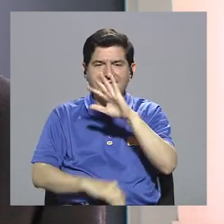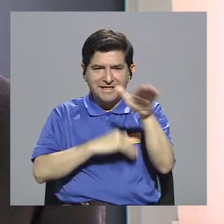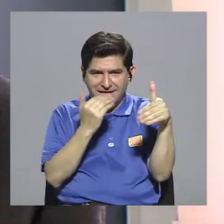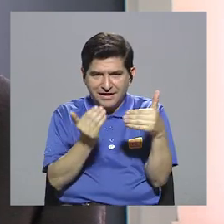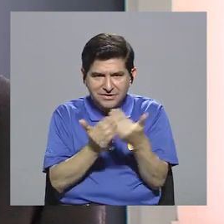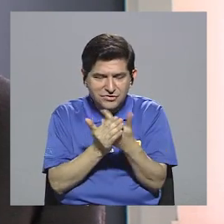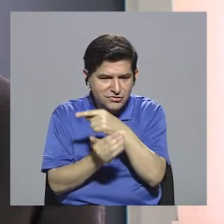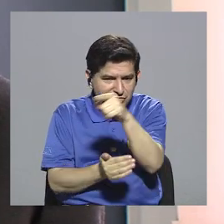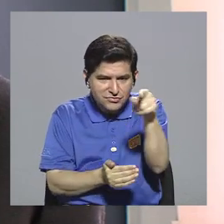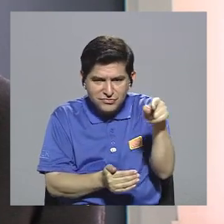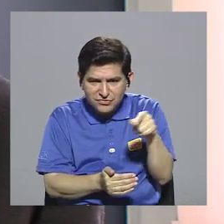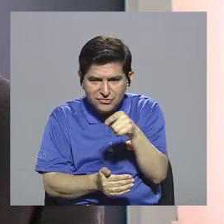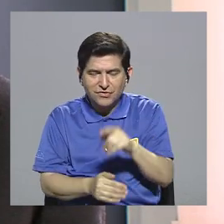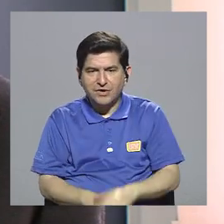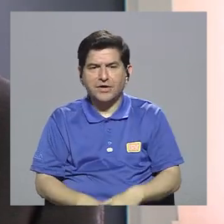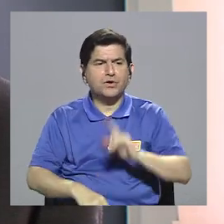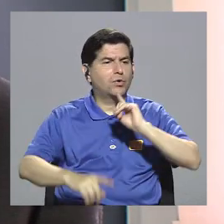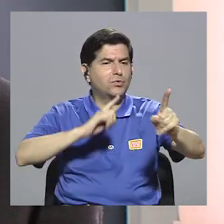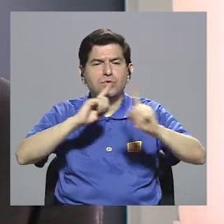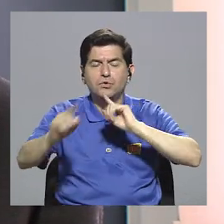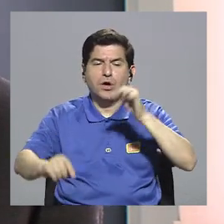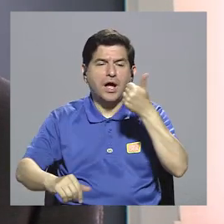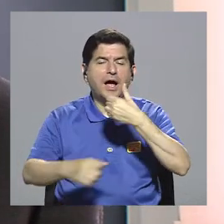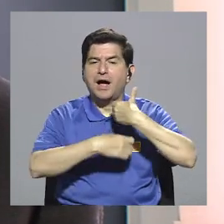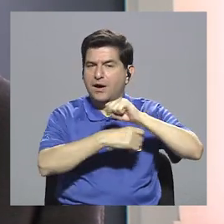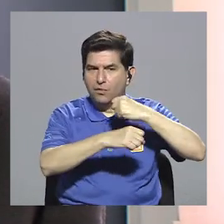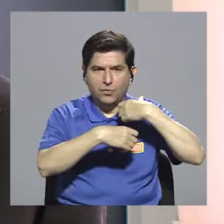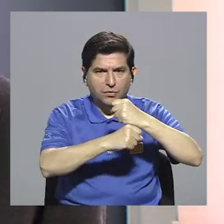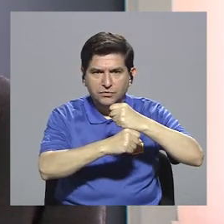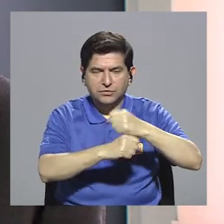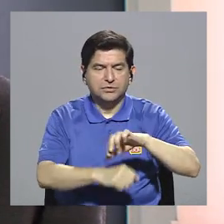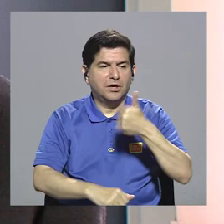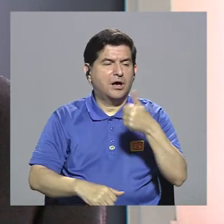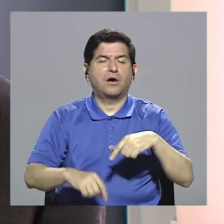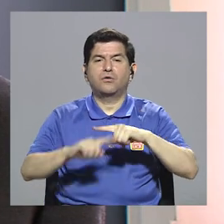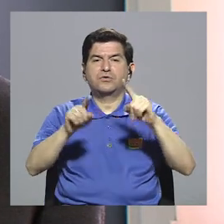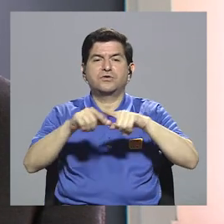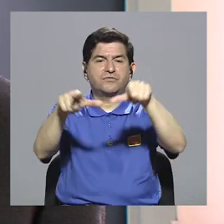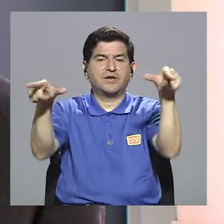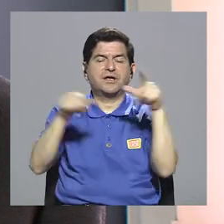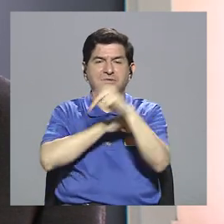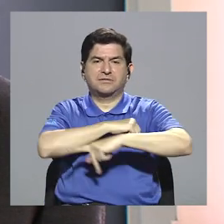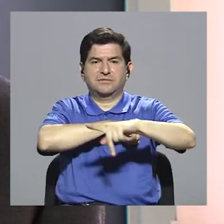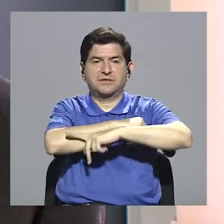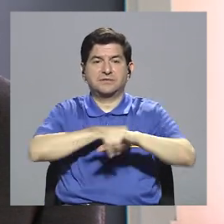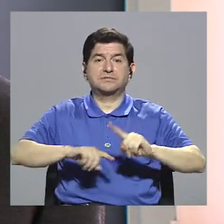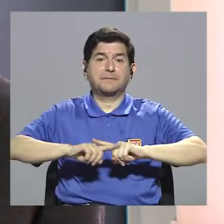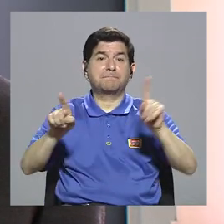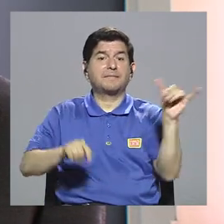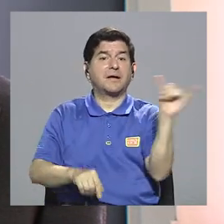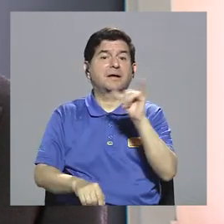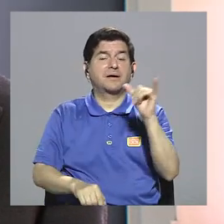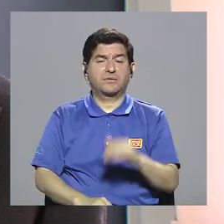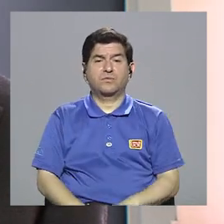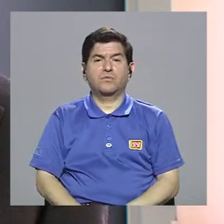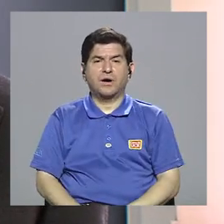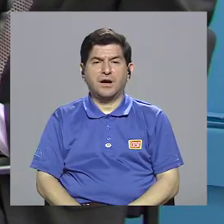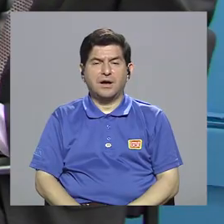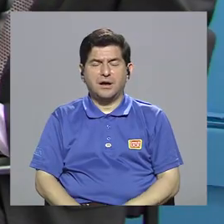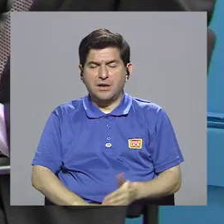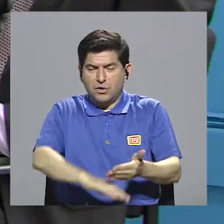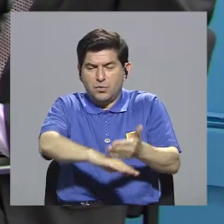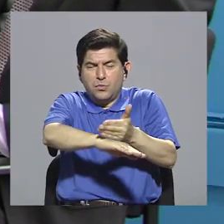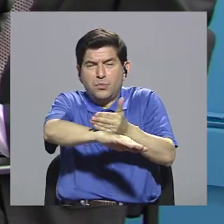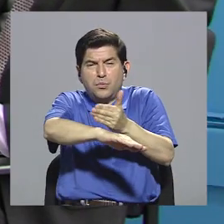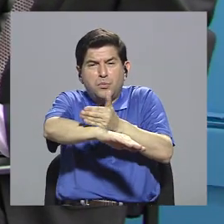difundir a otras municipalidades ya otros rincones del país pero que también vaya madurando en términos de la efectividad